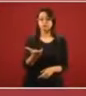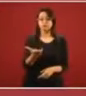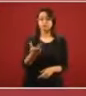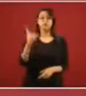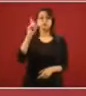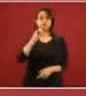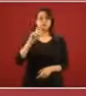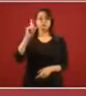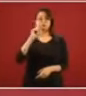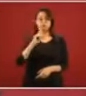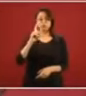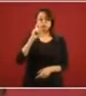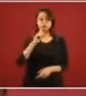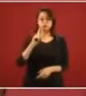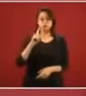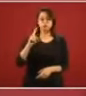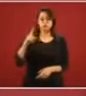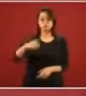feministas,